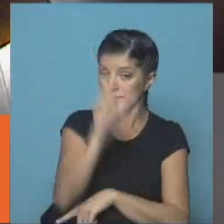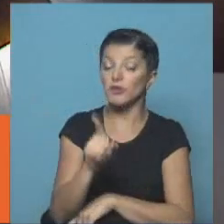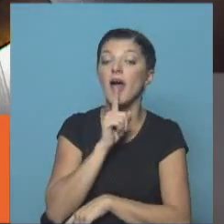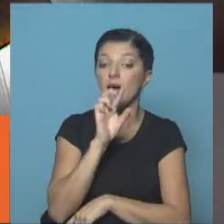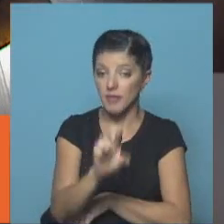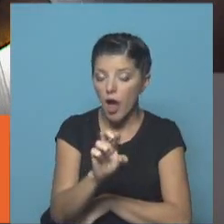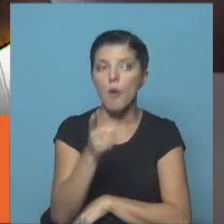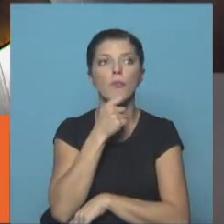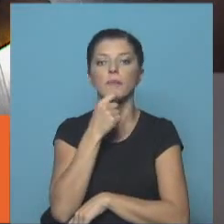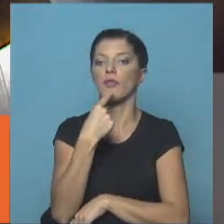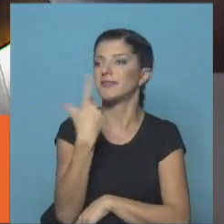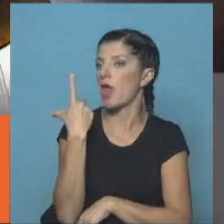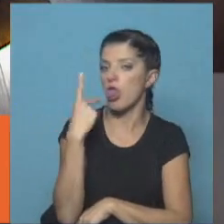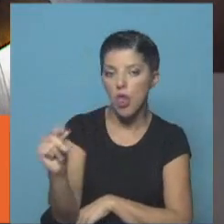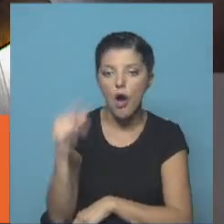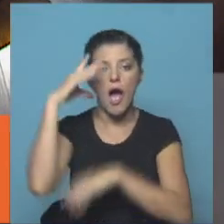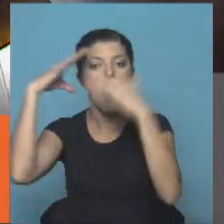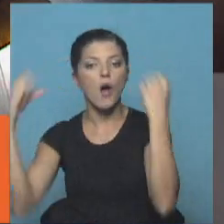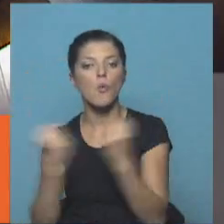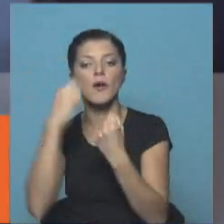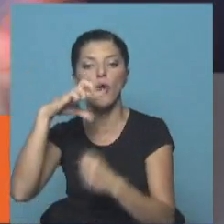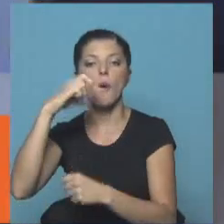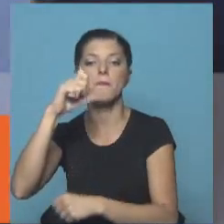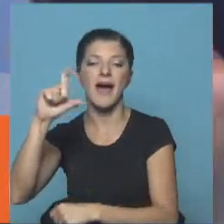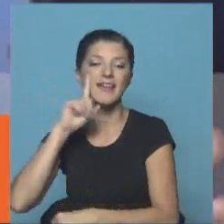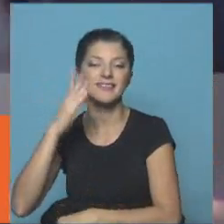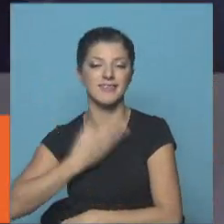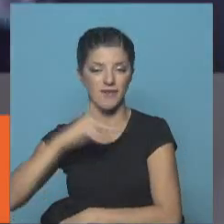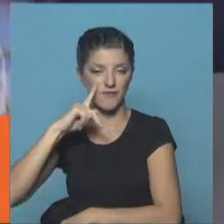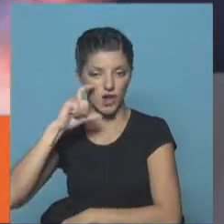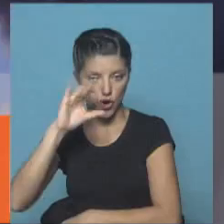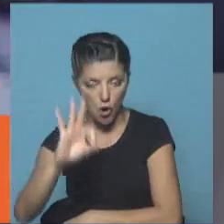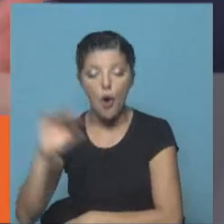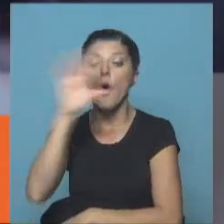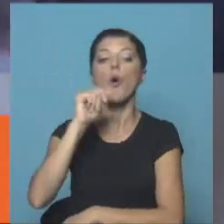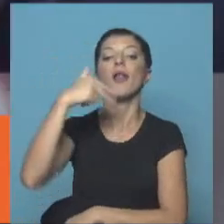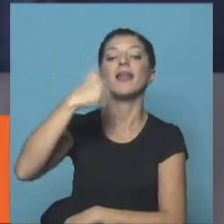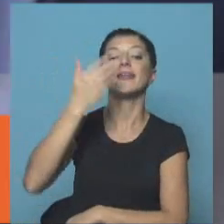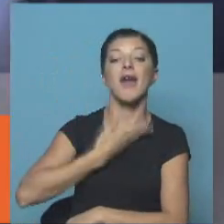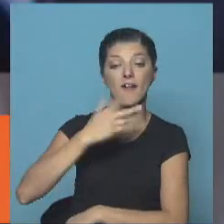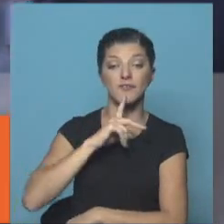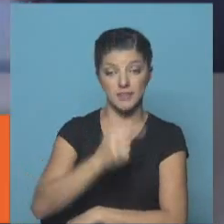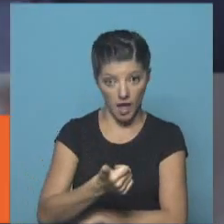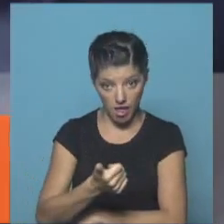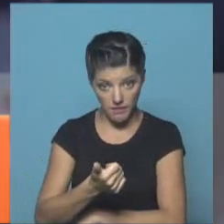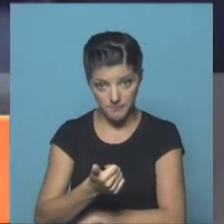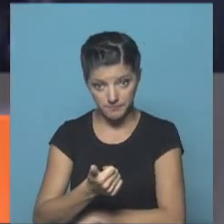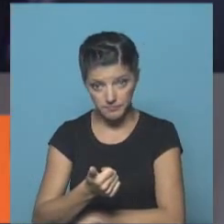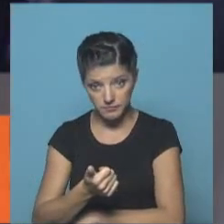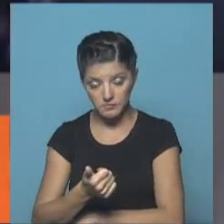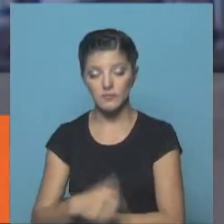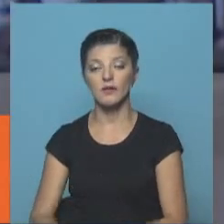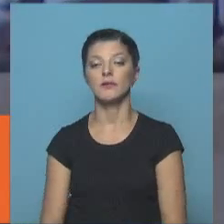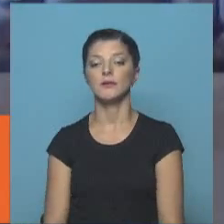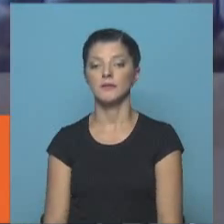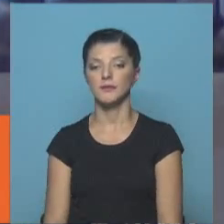cuestiones de rechazar el Tratado del Pacífico o obviamente la cuestión del NAFTA mismo, el Tratado de Libre Comercio del área de